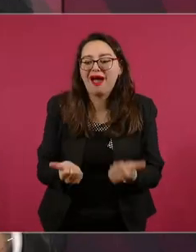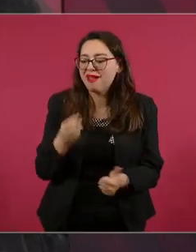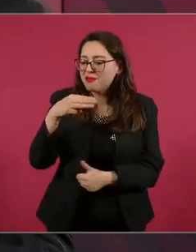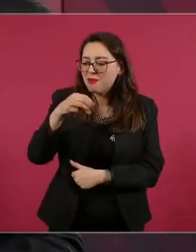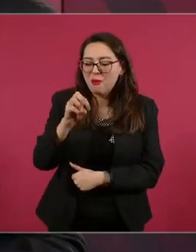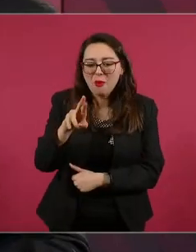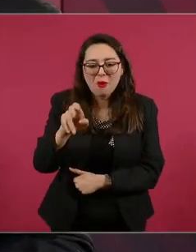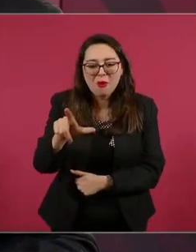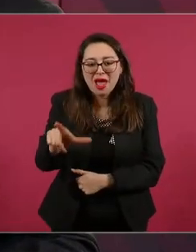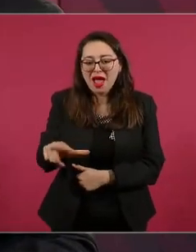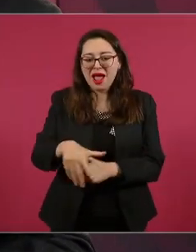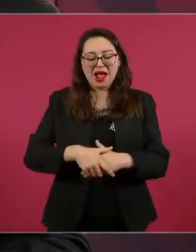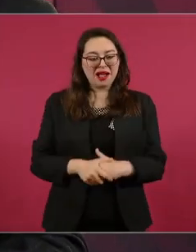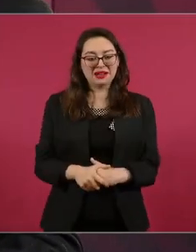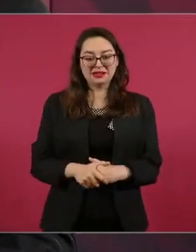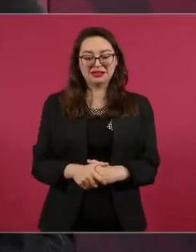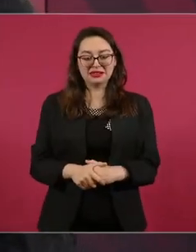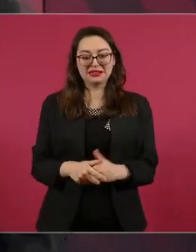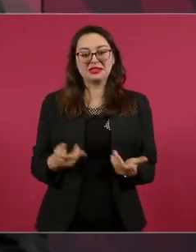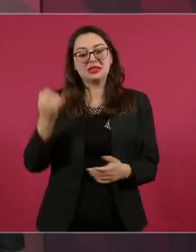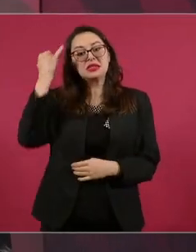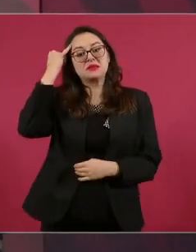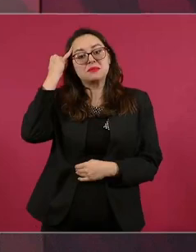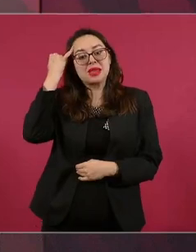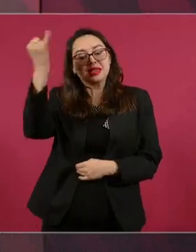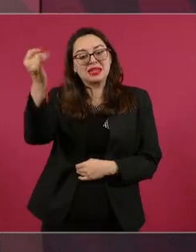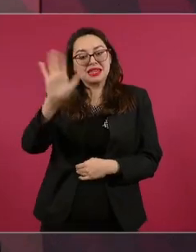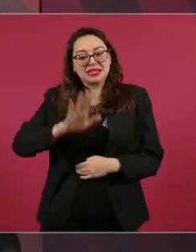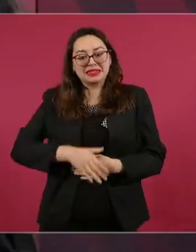Imagínense, el PAN surge en